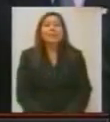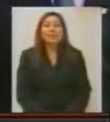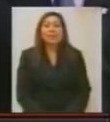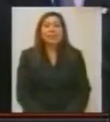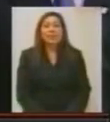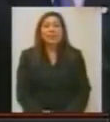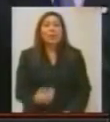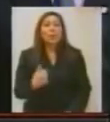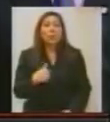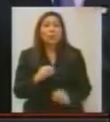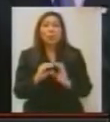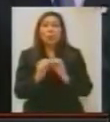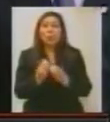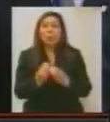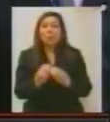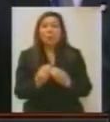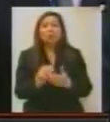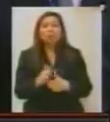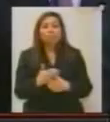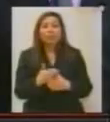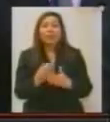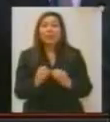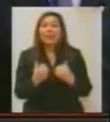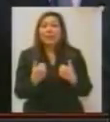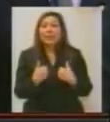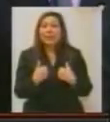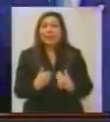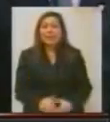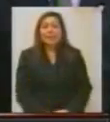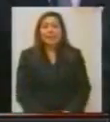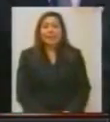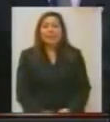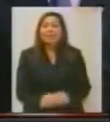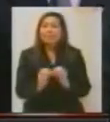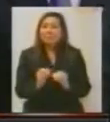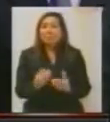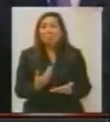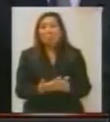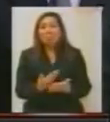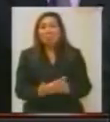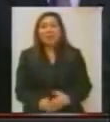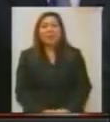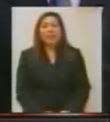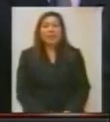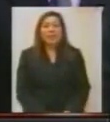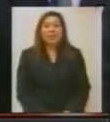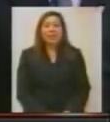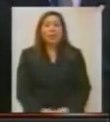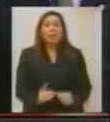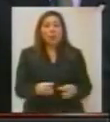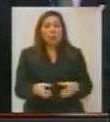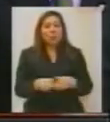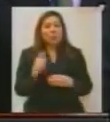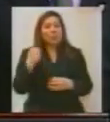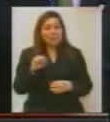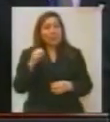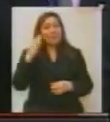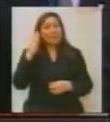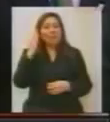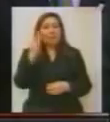menos participantes en nuestro grupo parlamentario, de manera que nos corresponde entonces ceder probablemente una comisión a futuro.